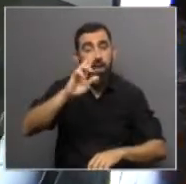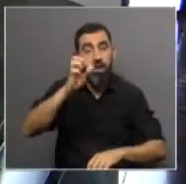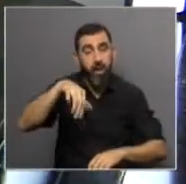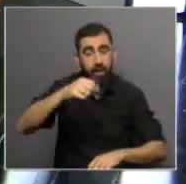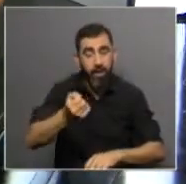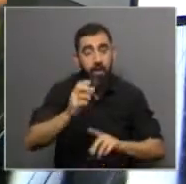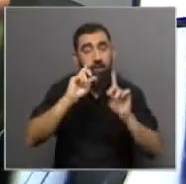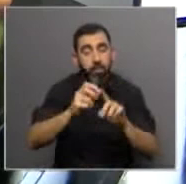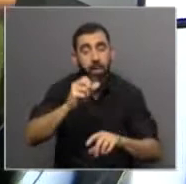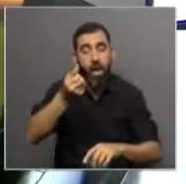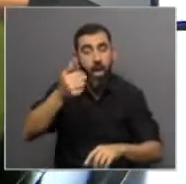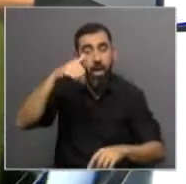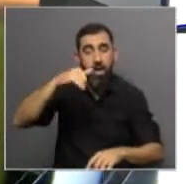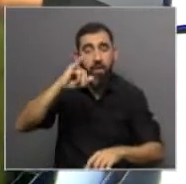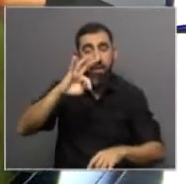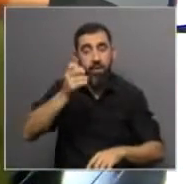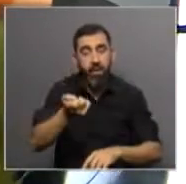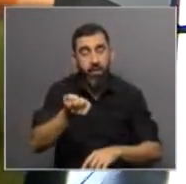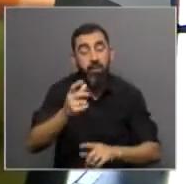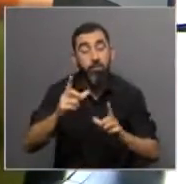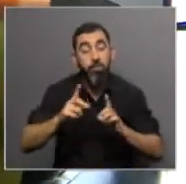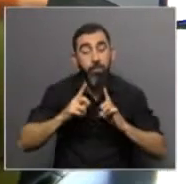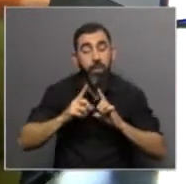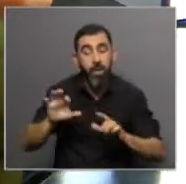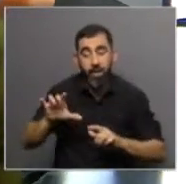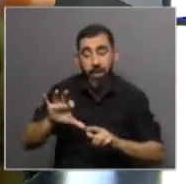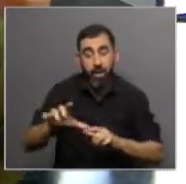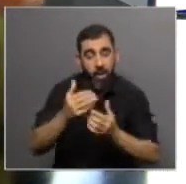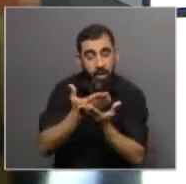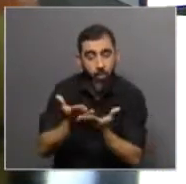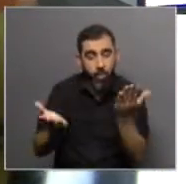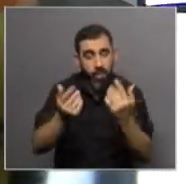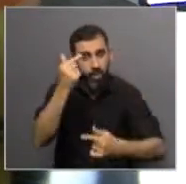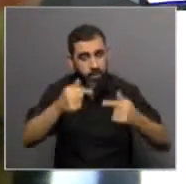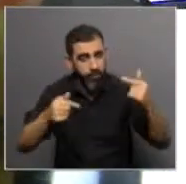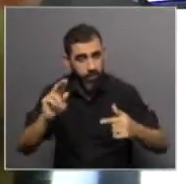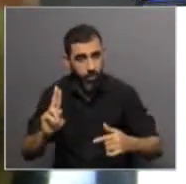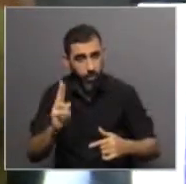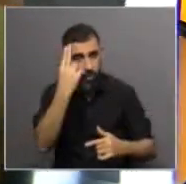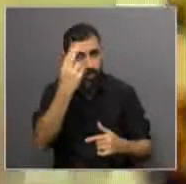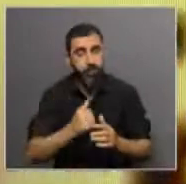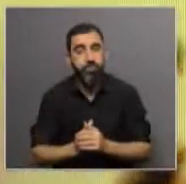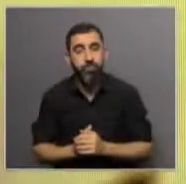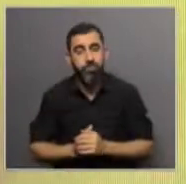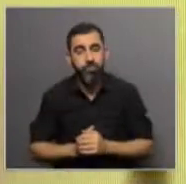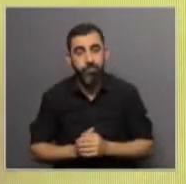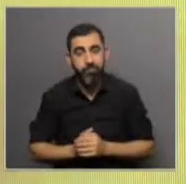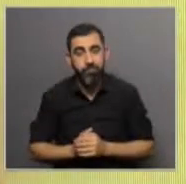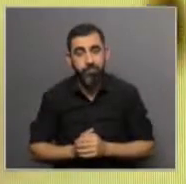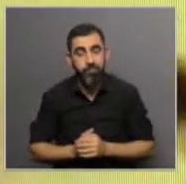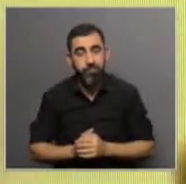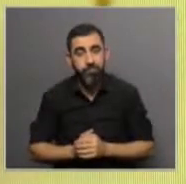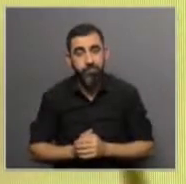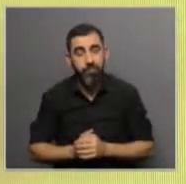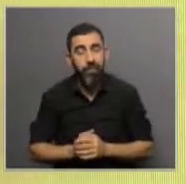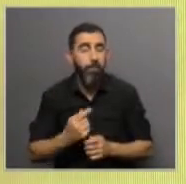Eisenberg. Y bueno, ahí nos esperaban con varias especies de arañas aquí del Uruguay. Y bueno, en el primer tema vamos a ver